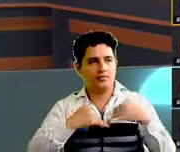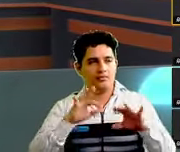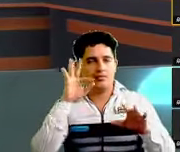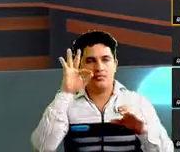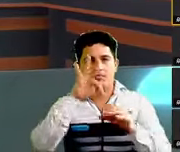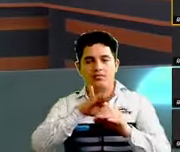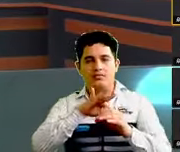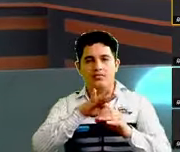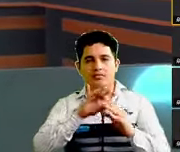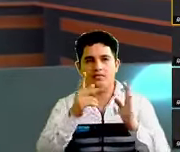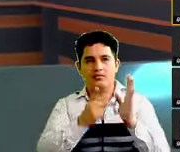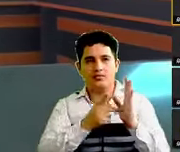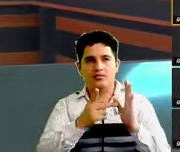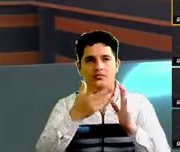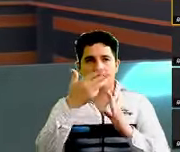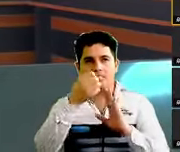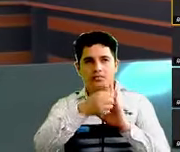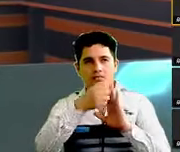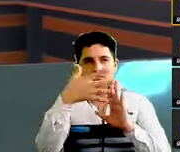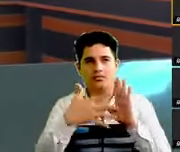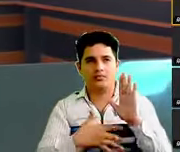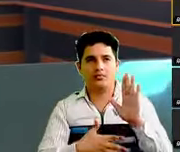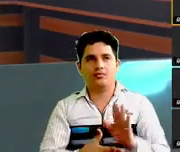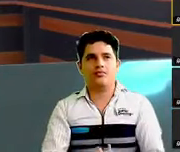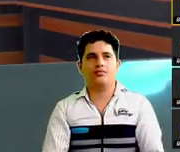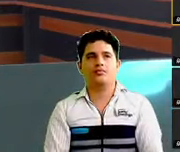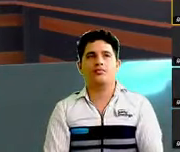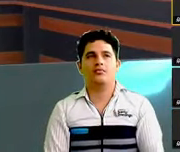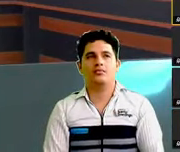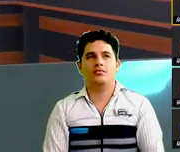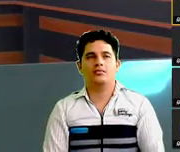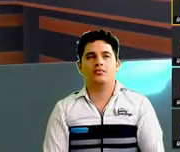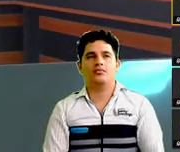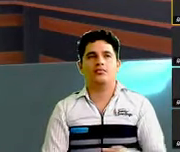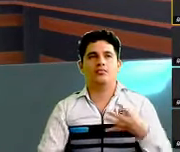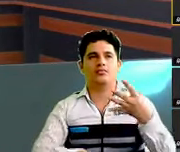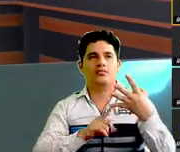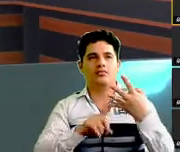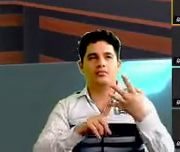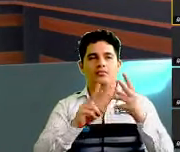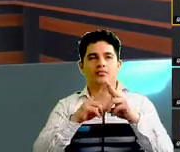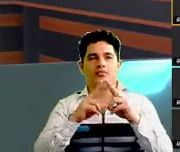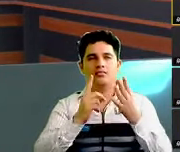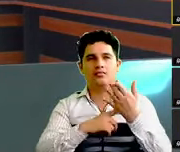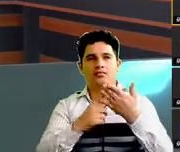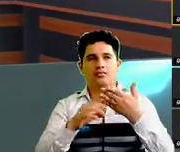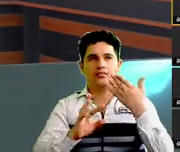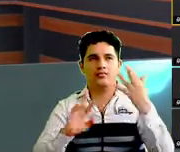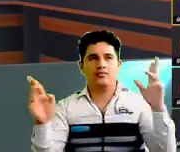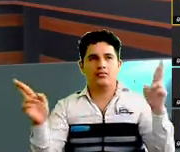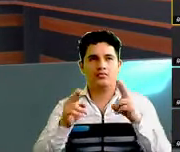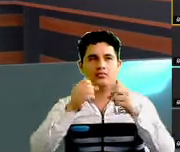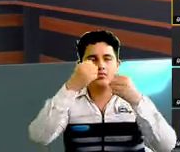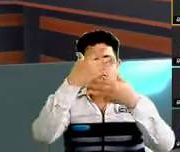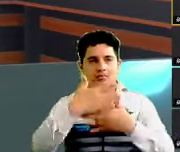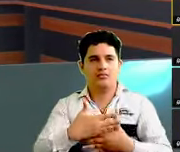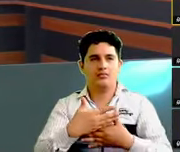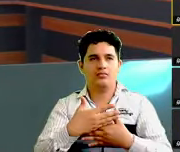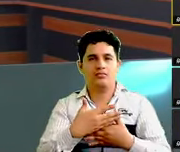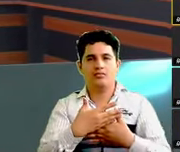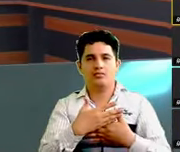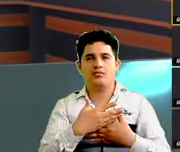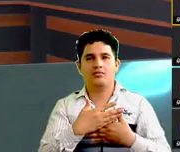punto en el orden del día. Inmediatamente, cuarto punto, conocimiento, análisis y resolución para que,